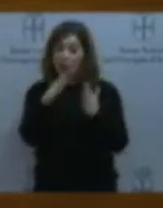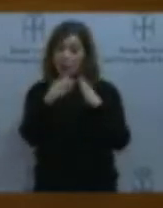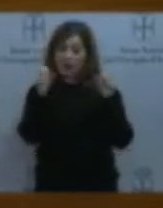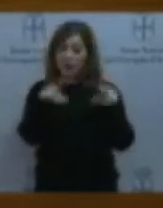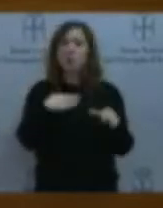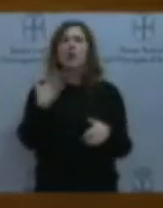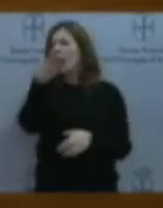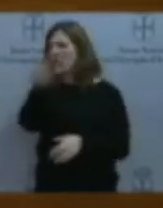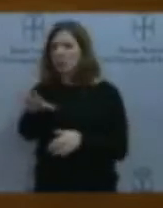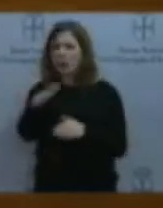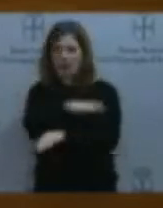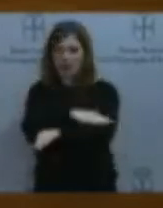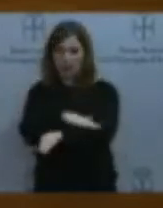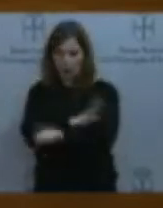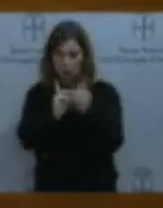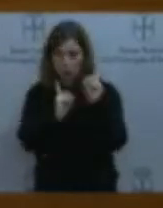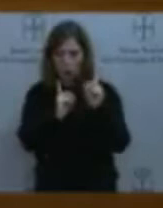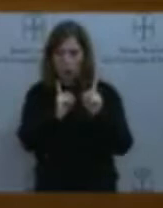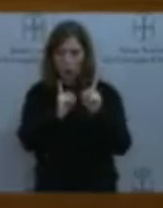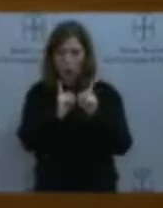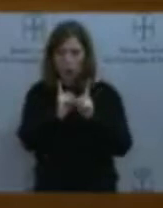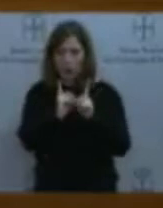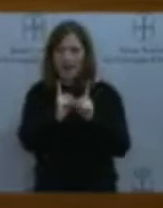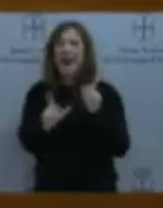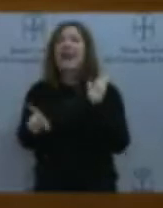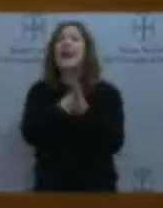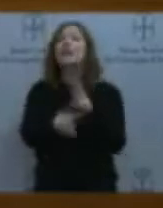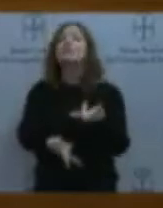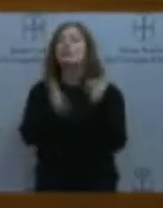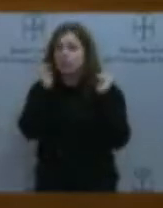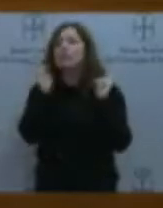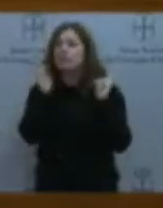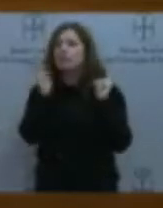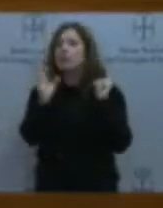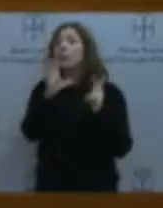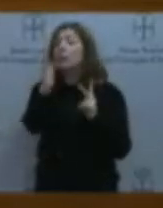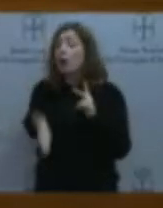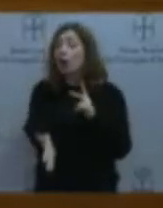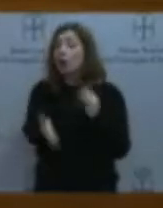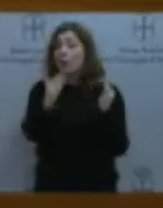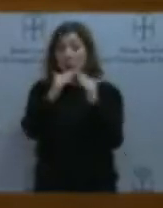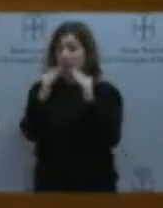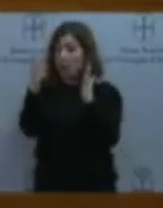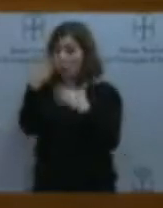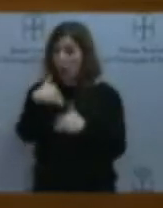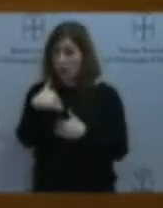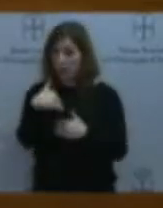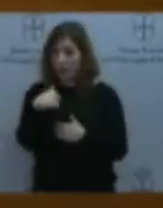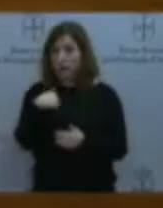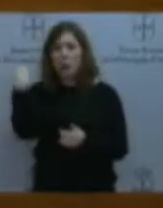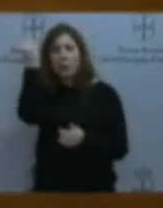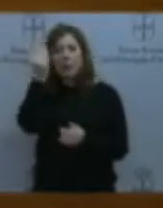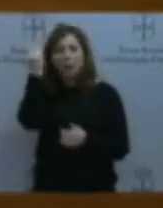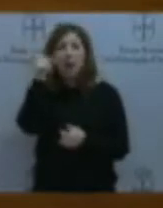Estado. Pudiese demandar al Estado legalmente por no tener vivienda. Ese yo creo que es el